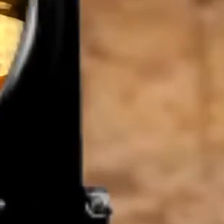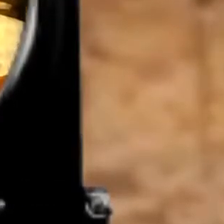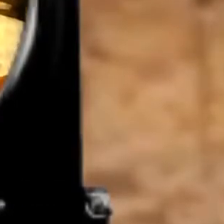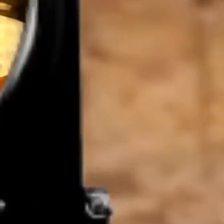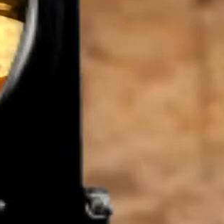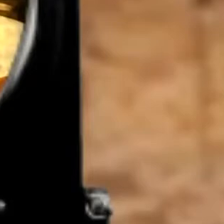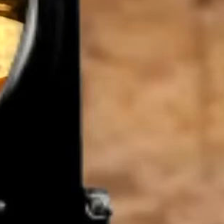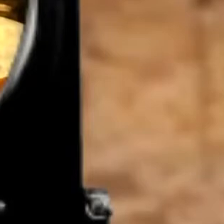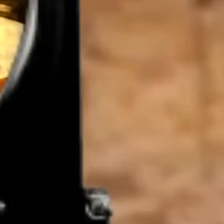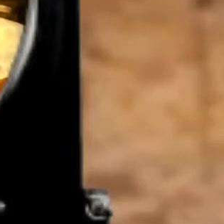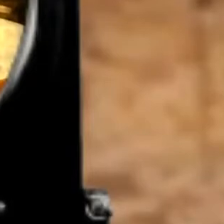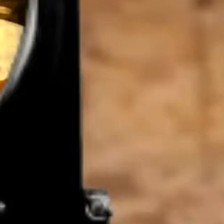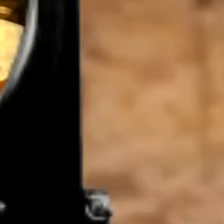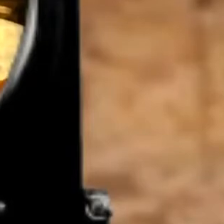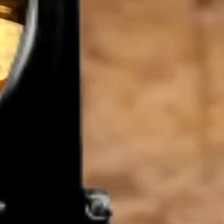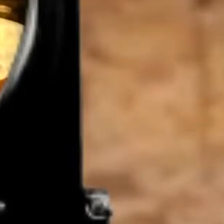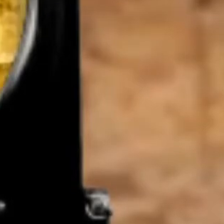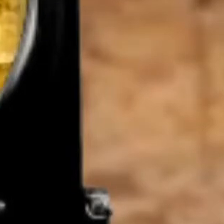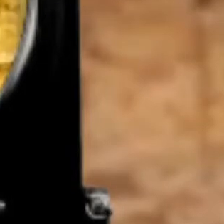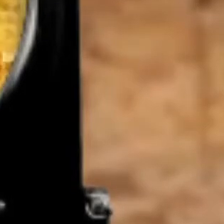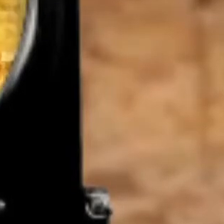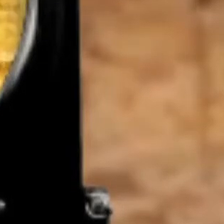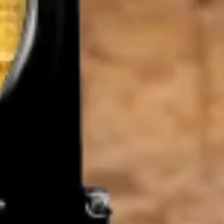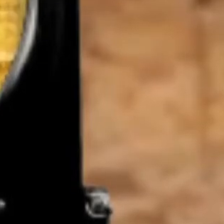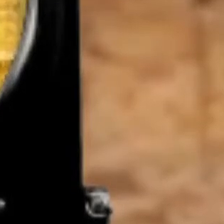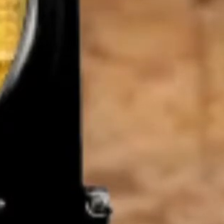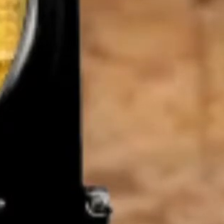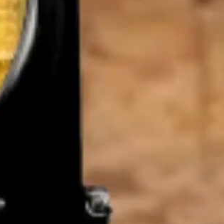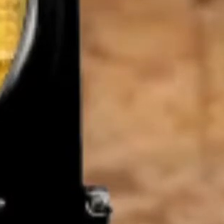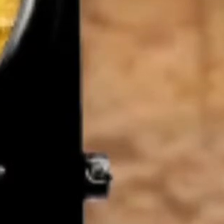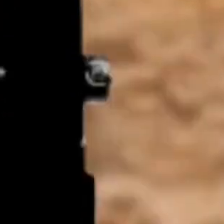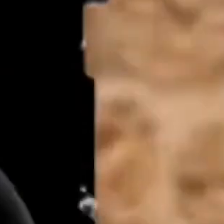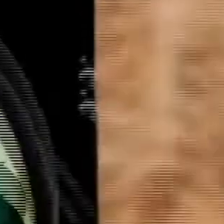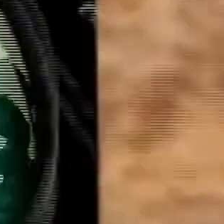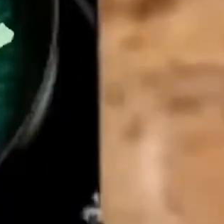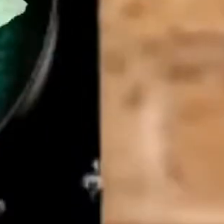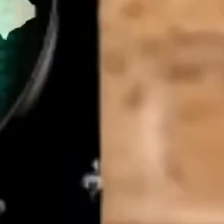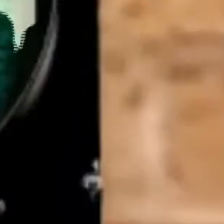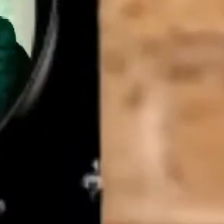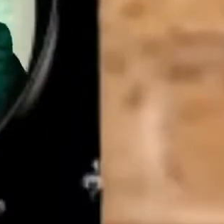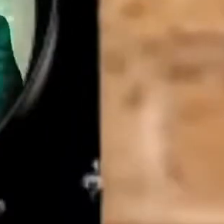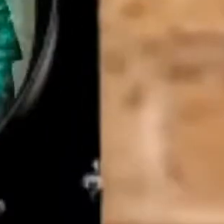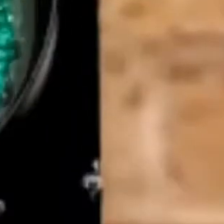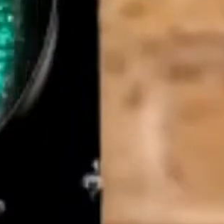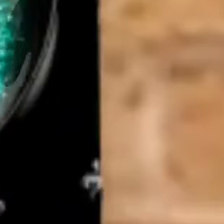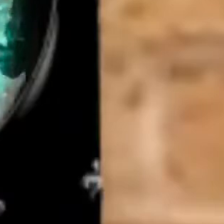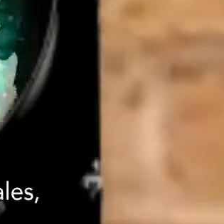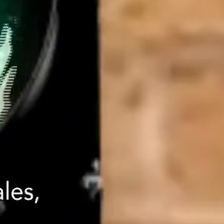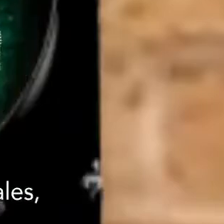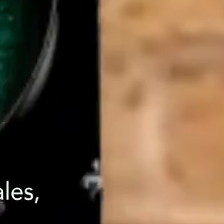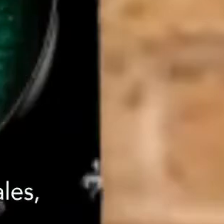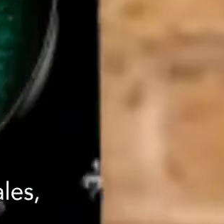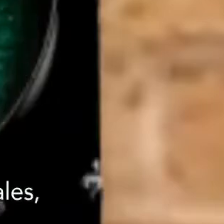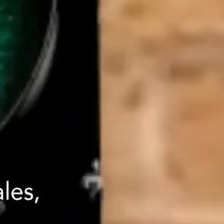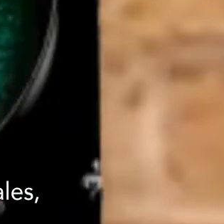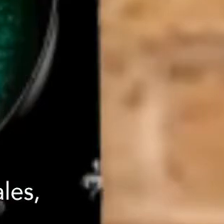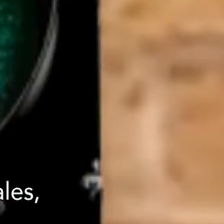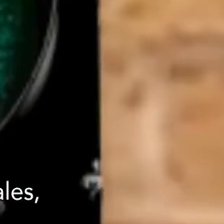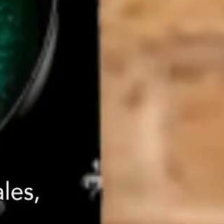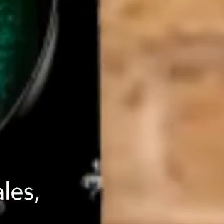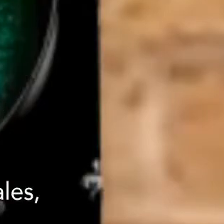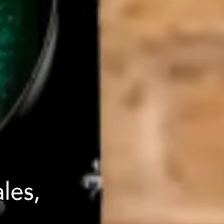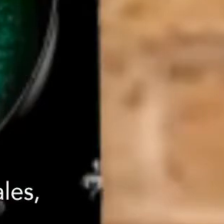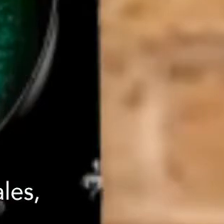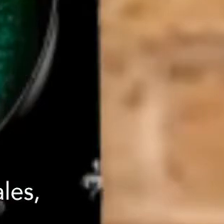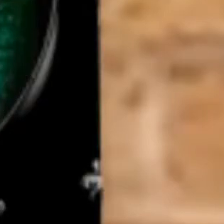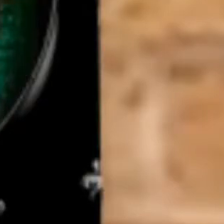podrán estar a un 60% de capacidad con las medidas de prevención. Finalmente, cuando esté en verde se podrá regresar a